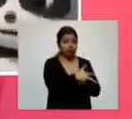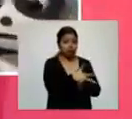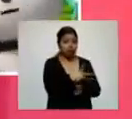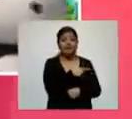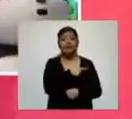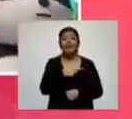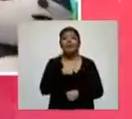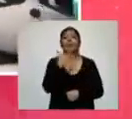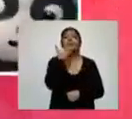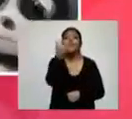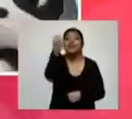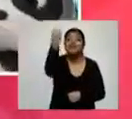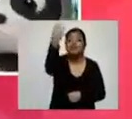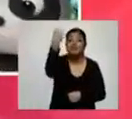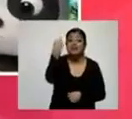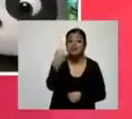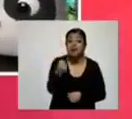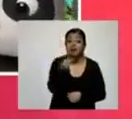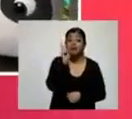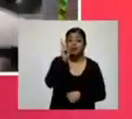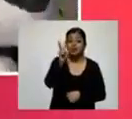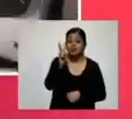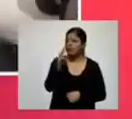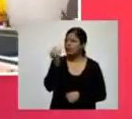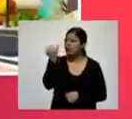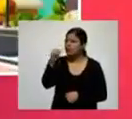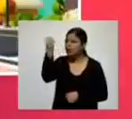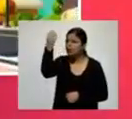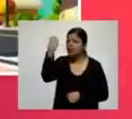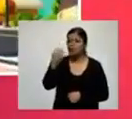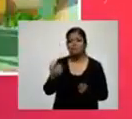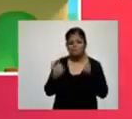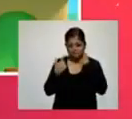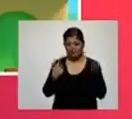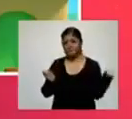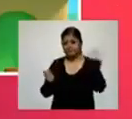el semáforo cuando cruzas la calle. ¿El semáforo? Sígueme.